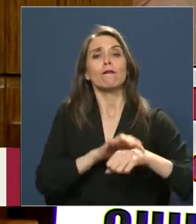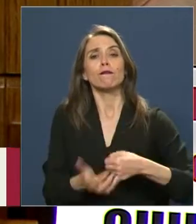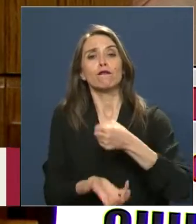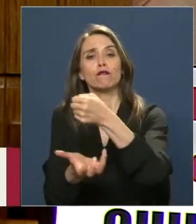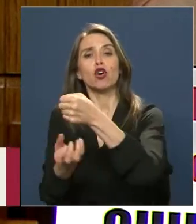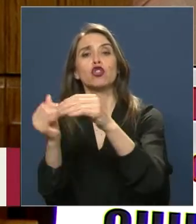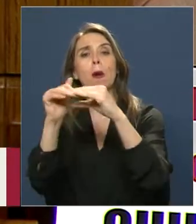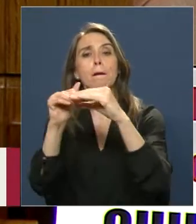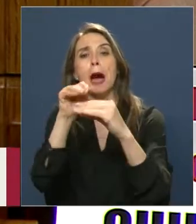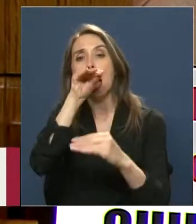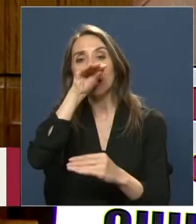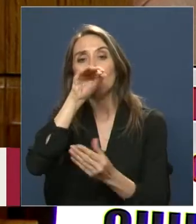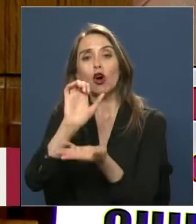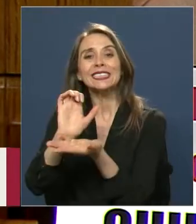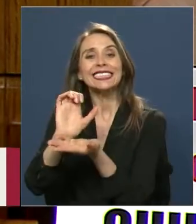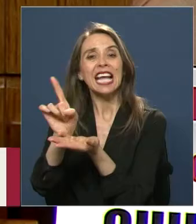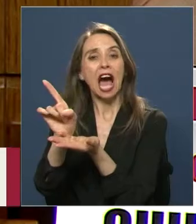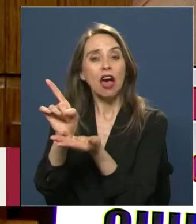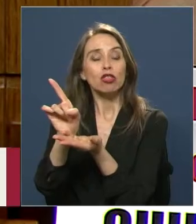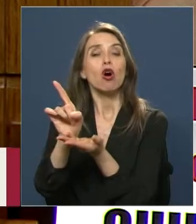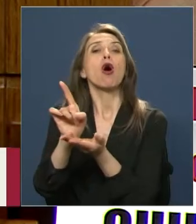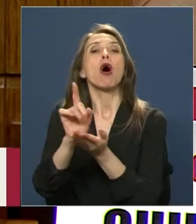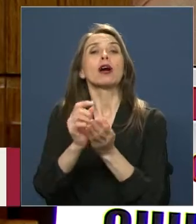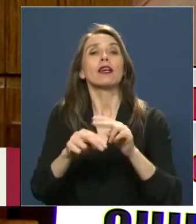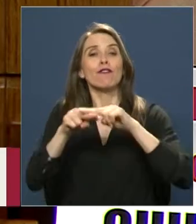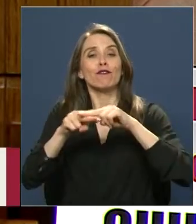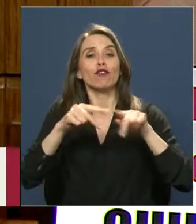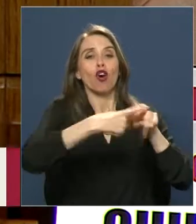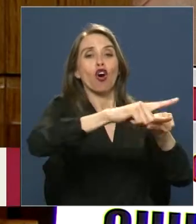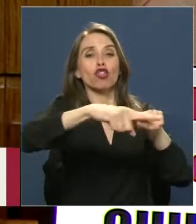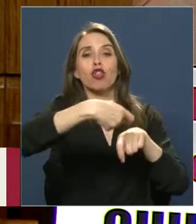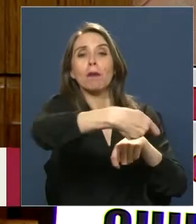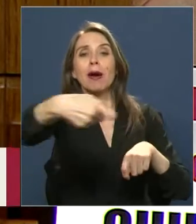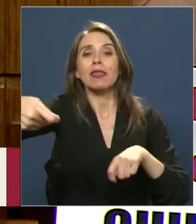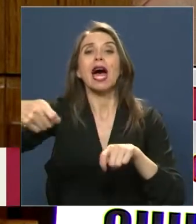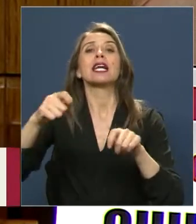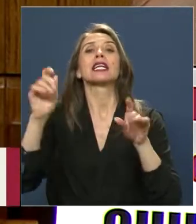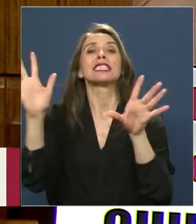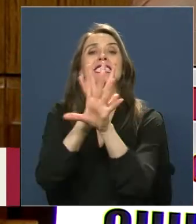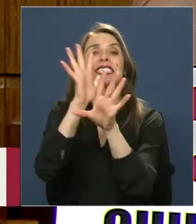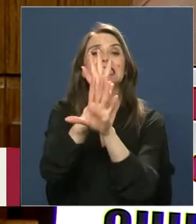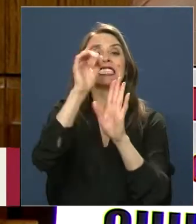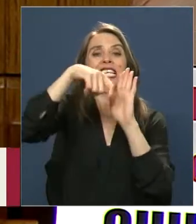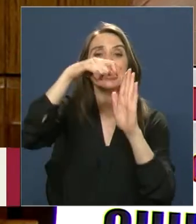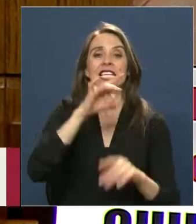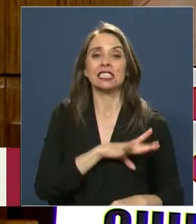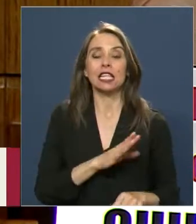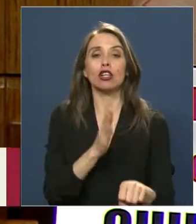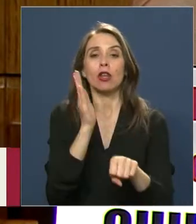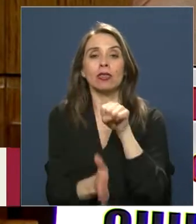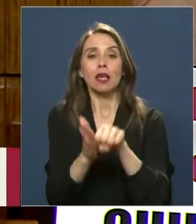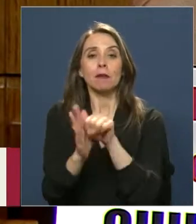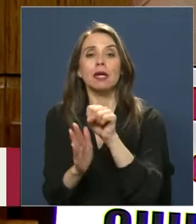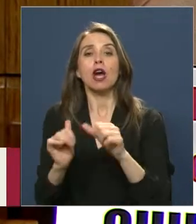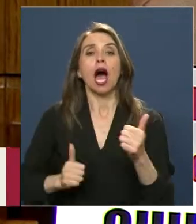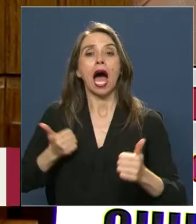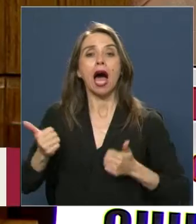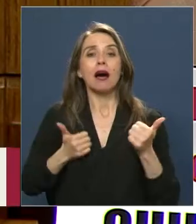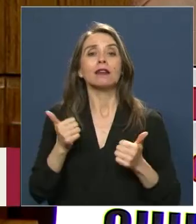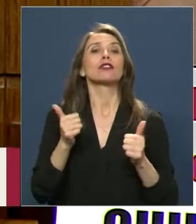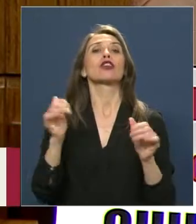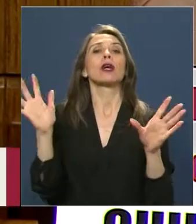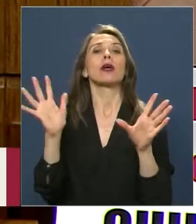destinado a la difusión del cine chileno. Tampoco se ha manifestado, por ejemplo, por el despido de elencos del Teatro Municipal